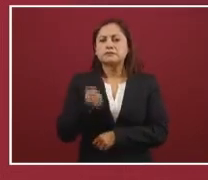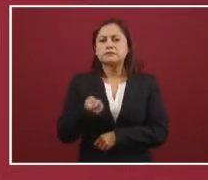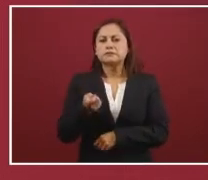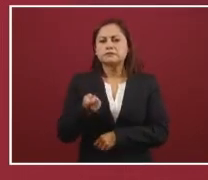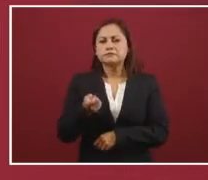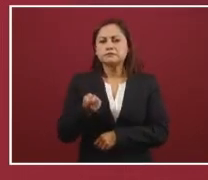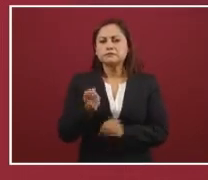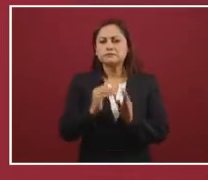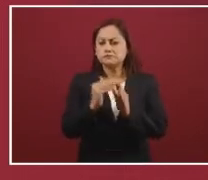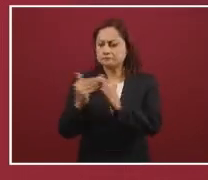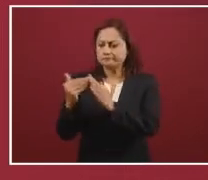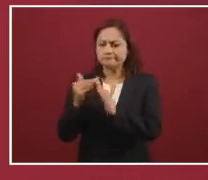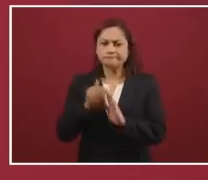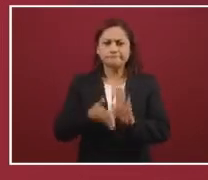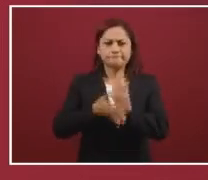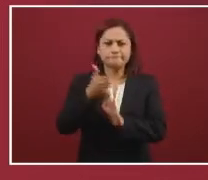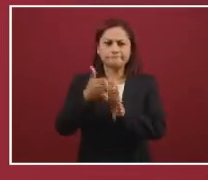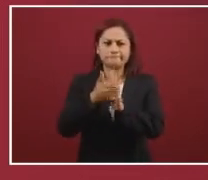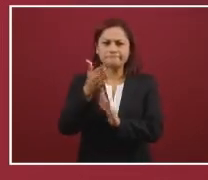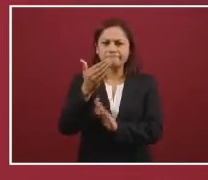de mala calidad,